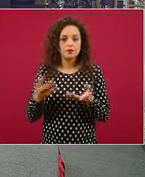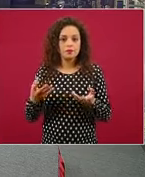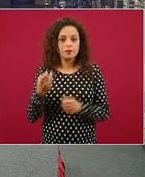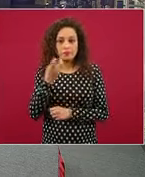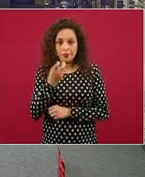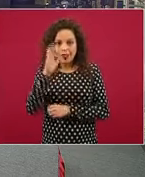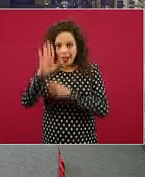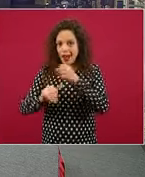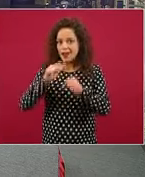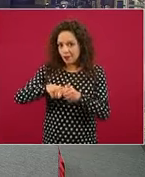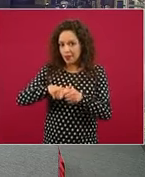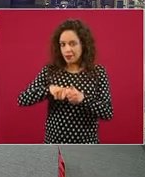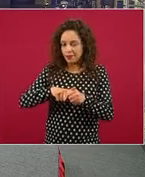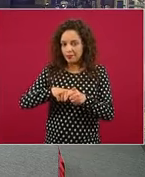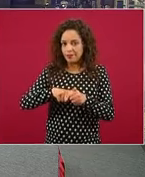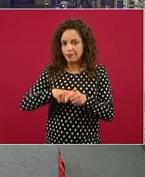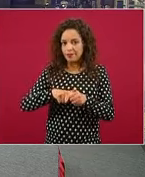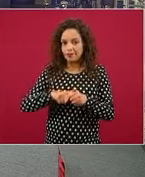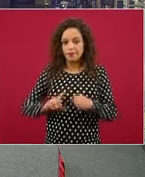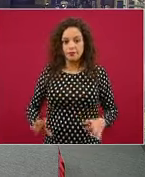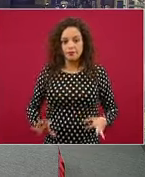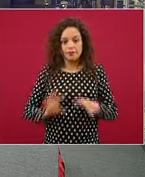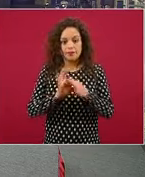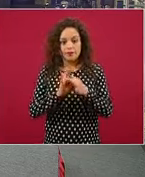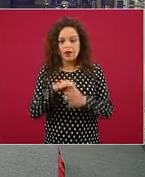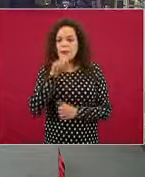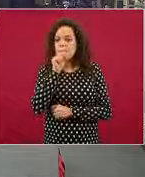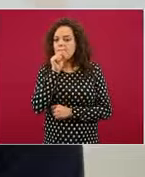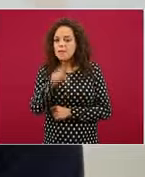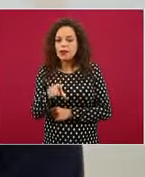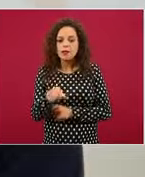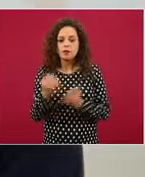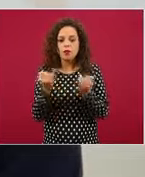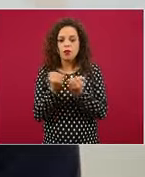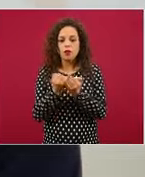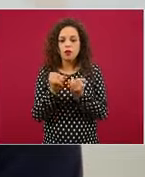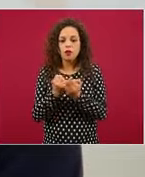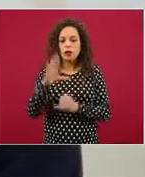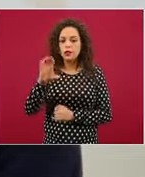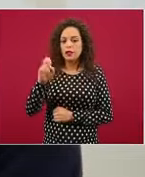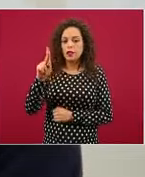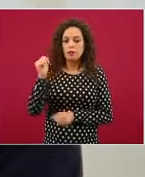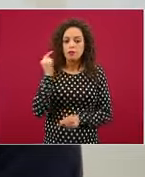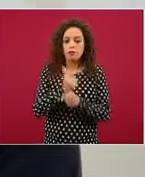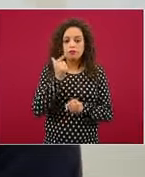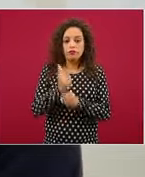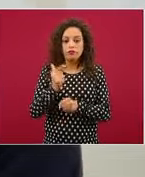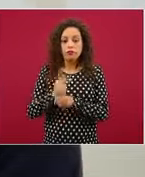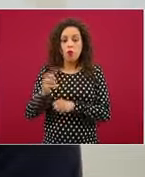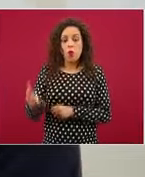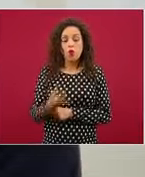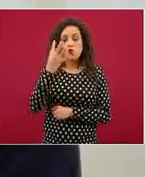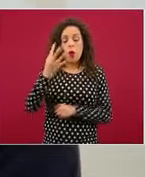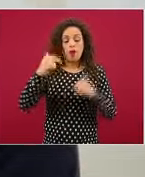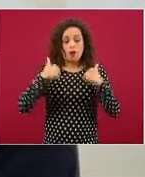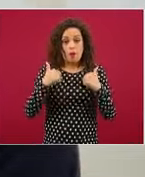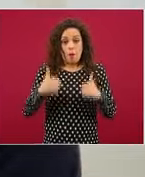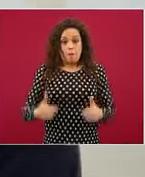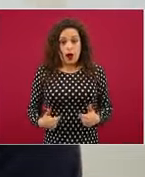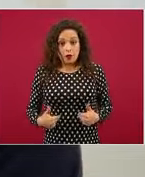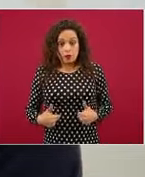de estos animales relacionados a la misma cepa que se identificó al menos en 4 humanos. Estamos hablando de